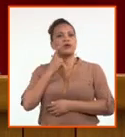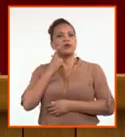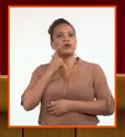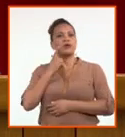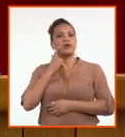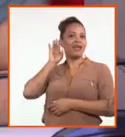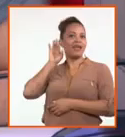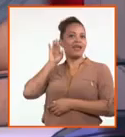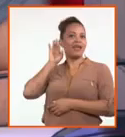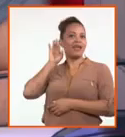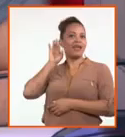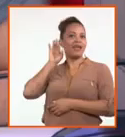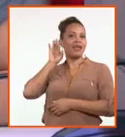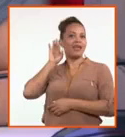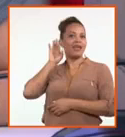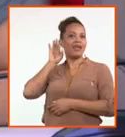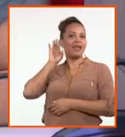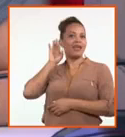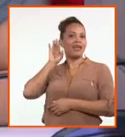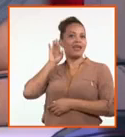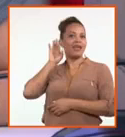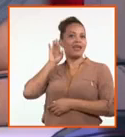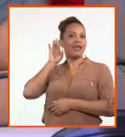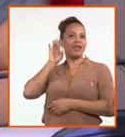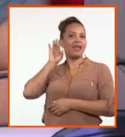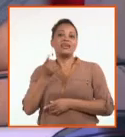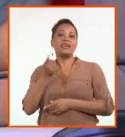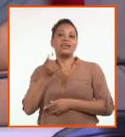en las redes digitales,